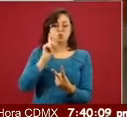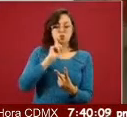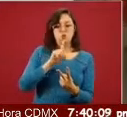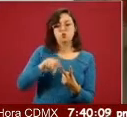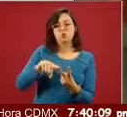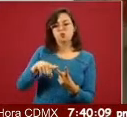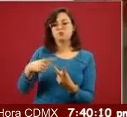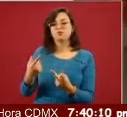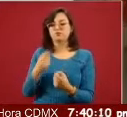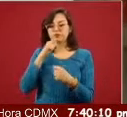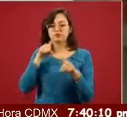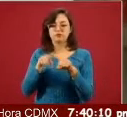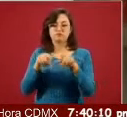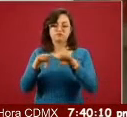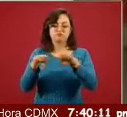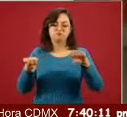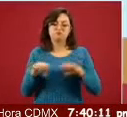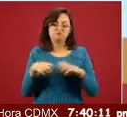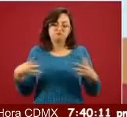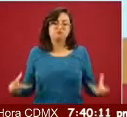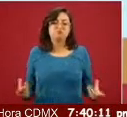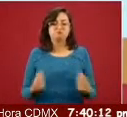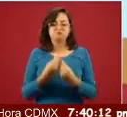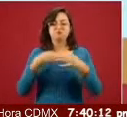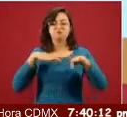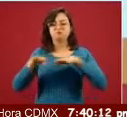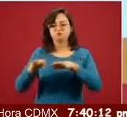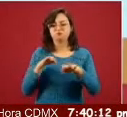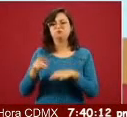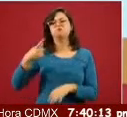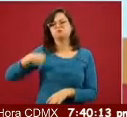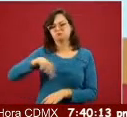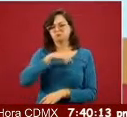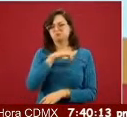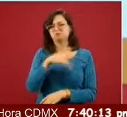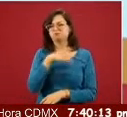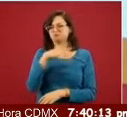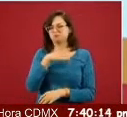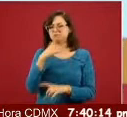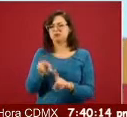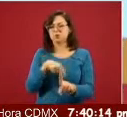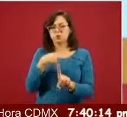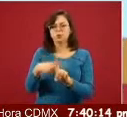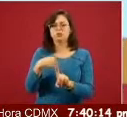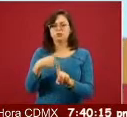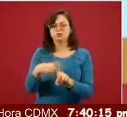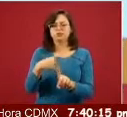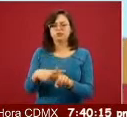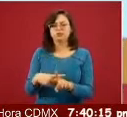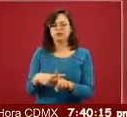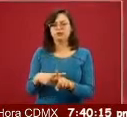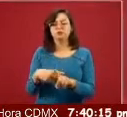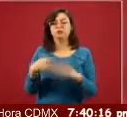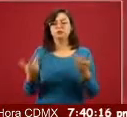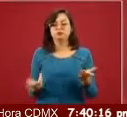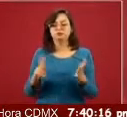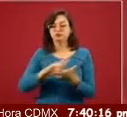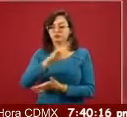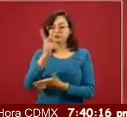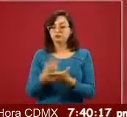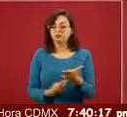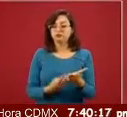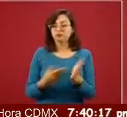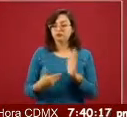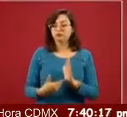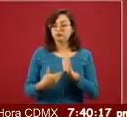y también sus equipos de trabajo. Y vemos con mucho optimismo la oportunidad de que este programa que hoy